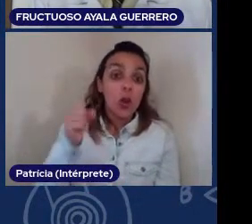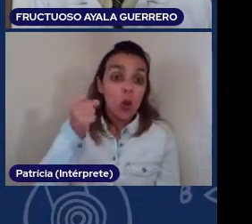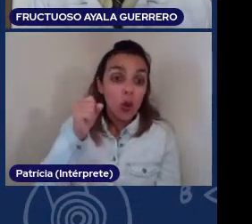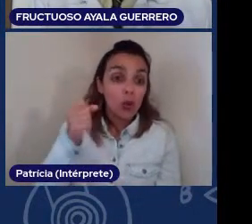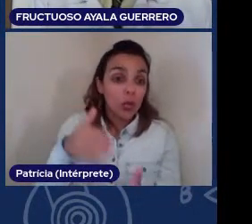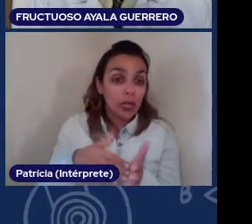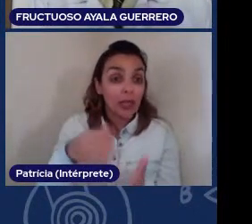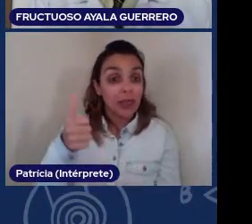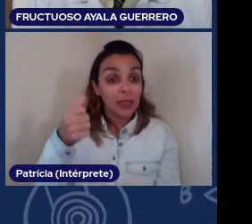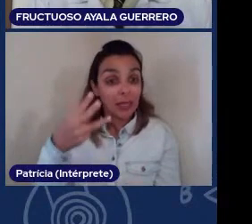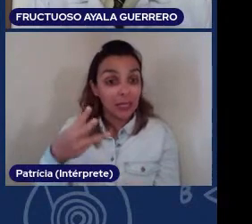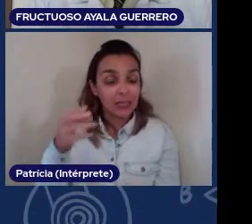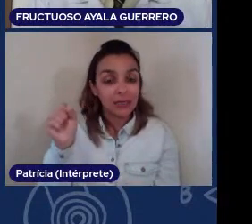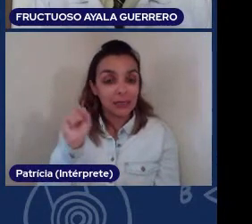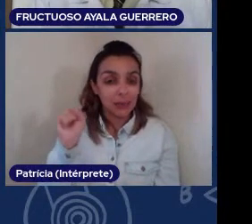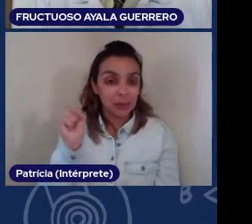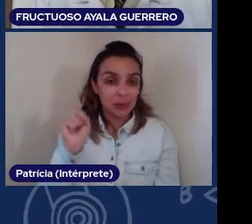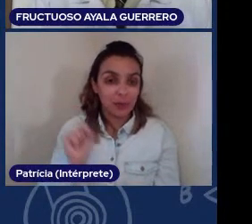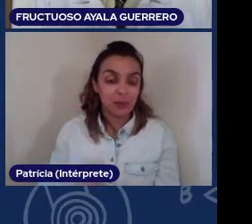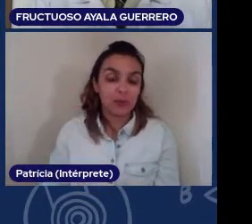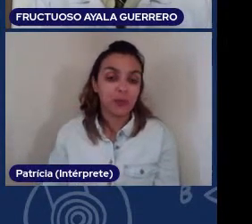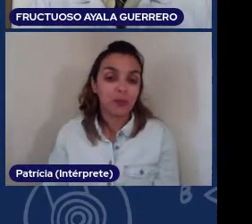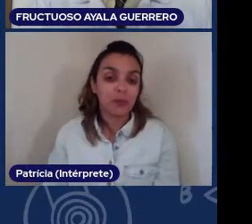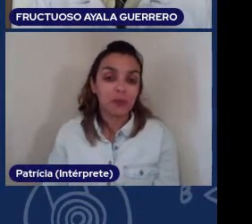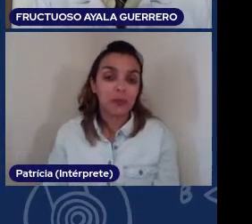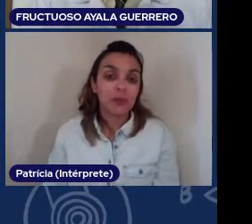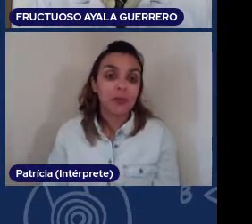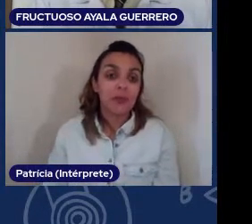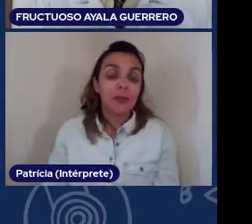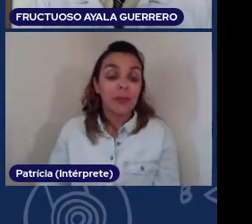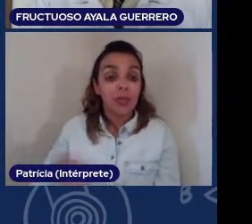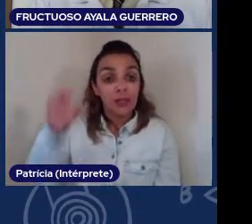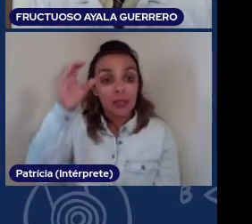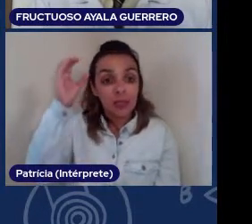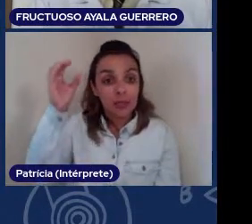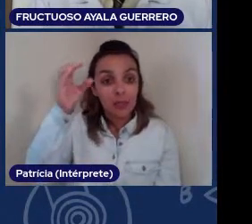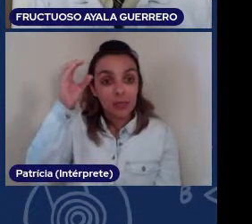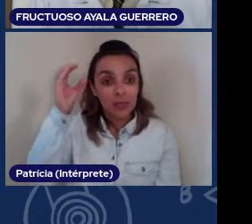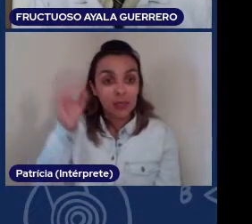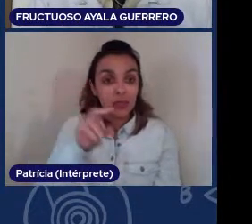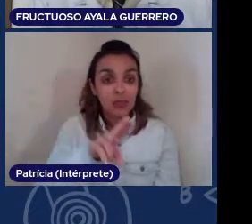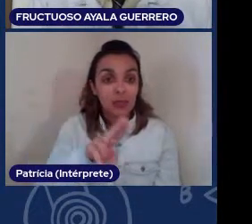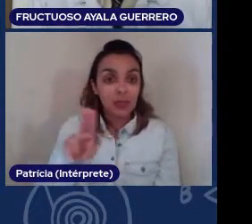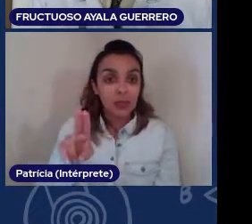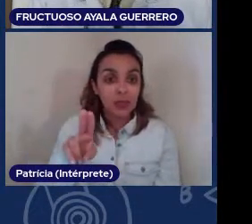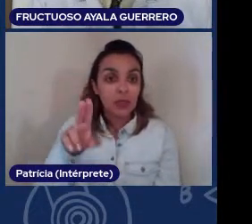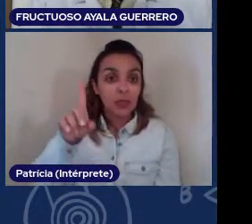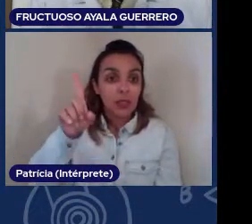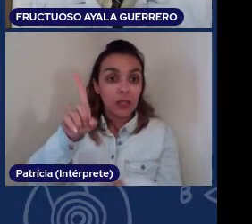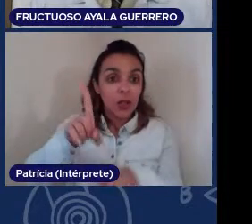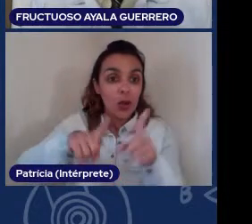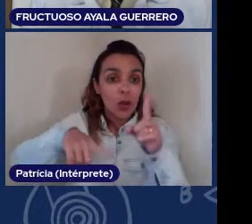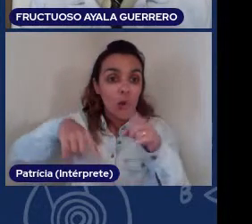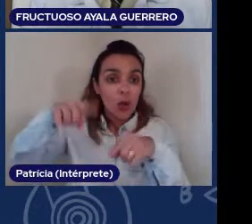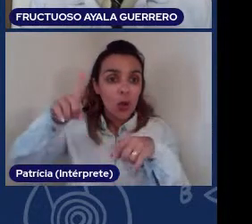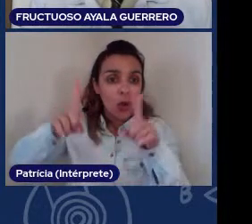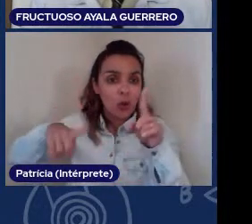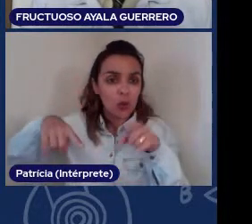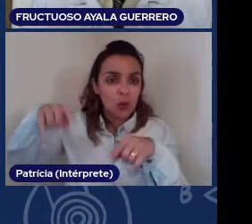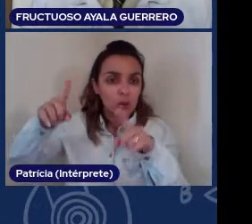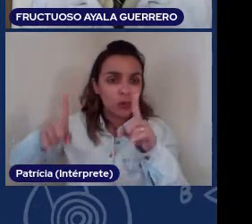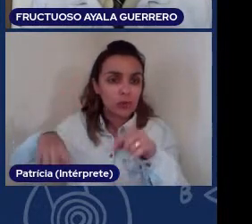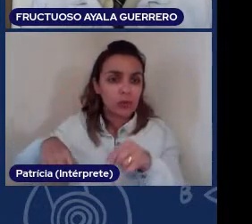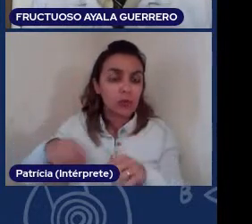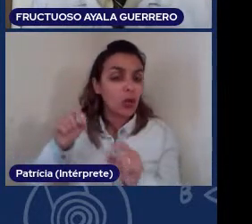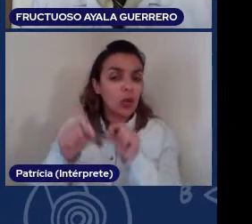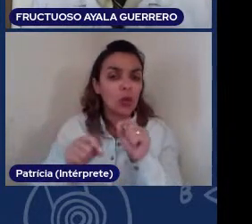segundo, que es una actividad que se llaman ondas Mu. Bueno, ¿qué importancia tienen estas